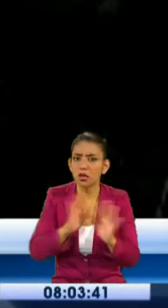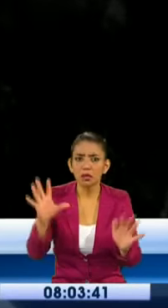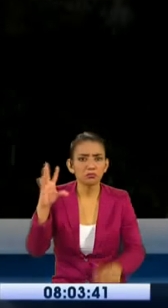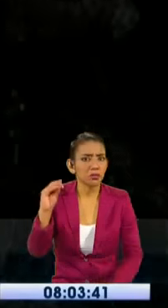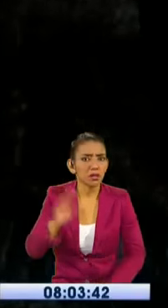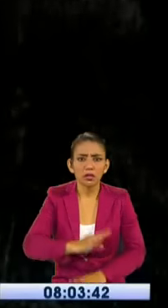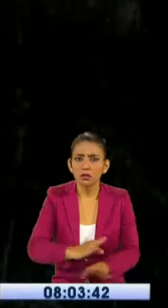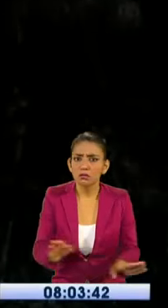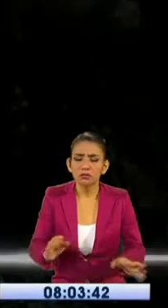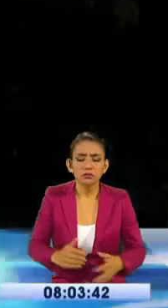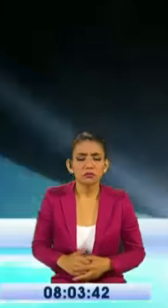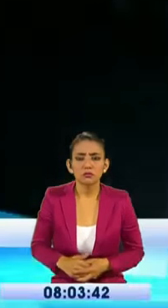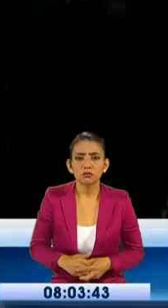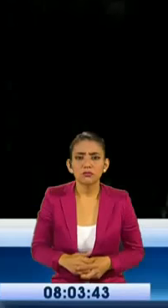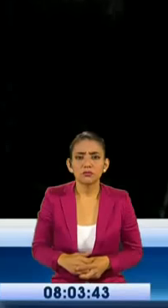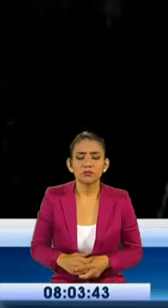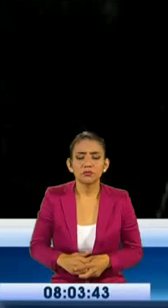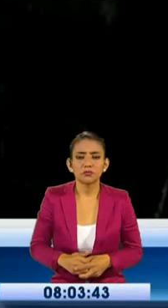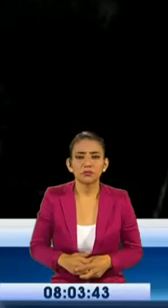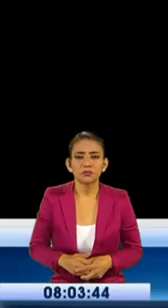contestado.